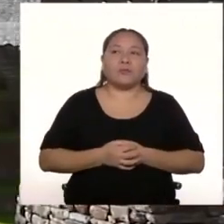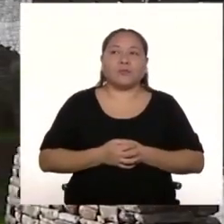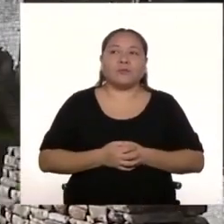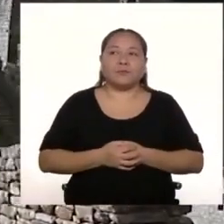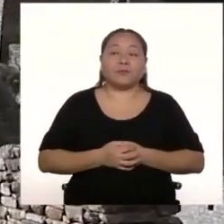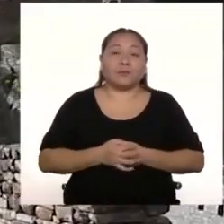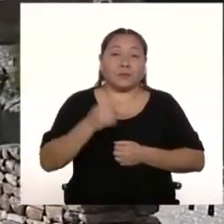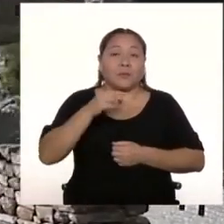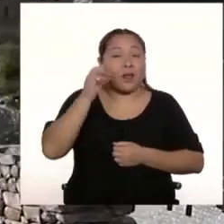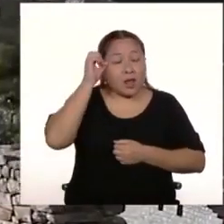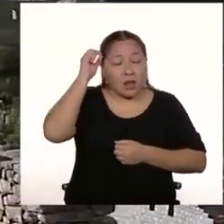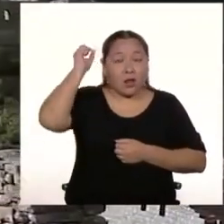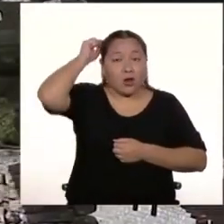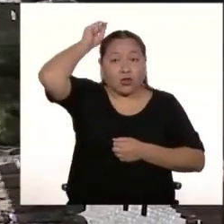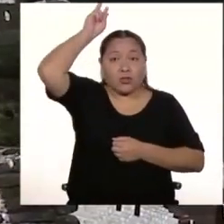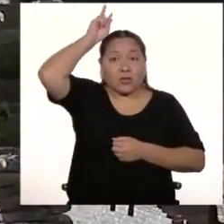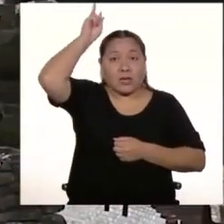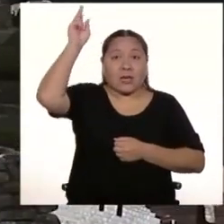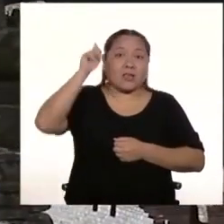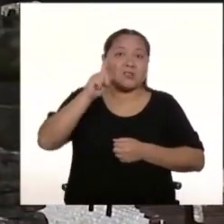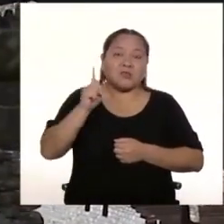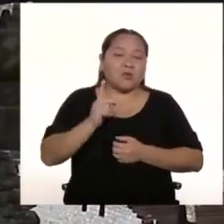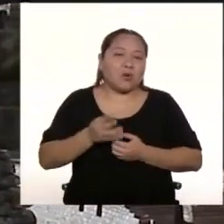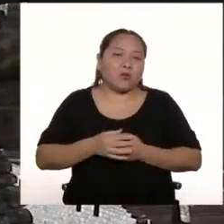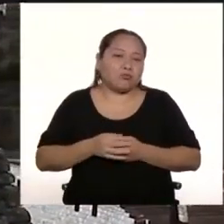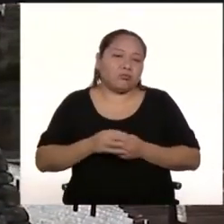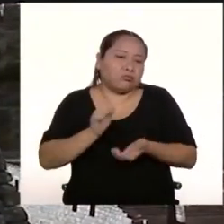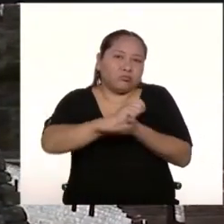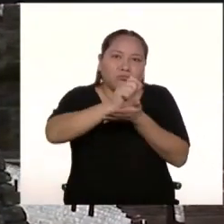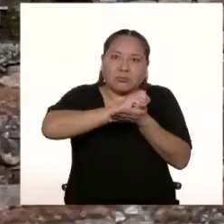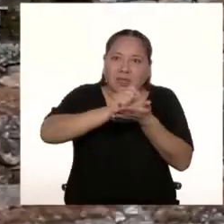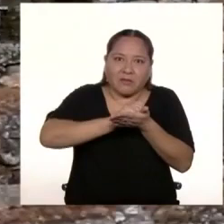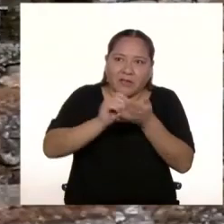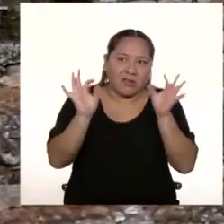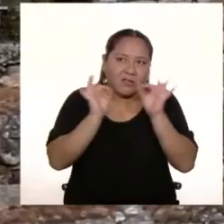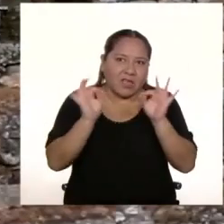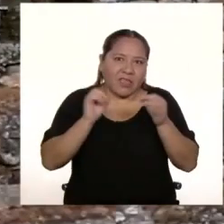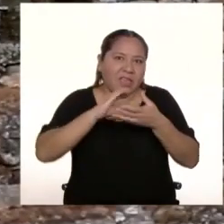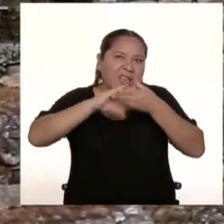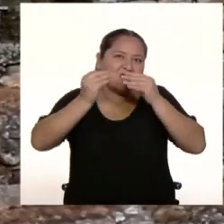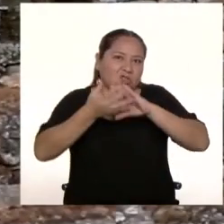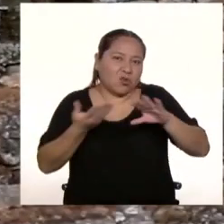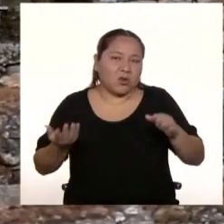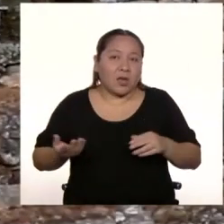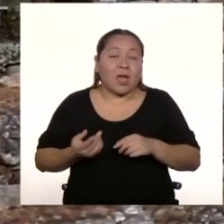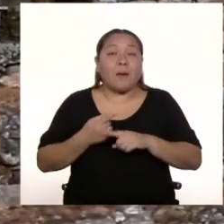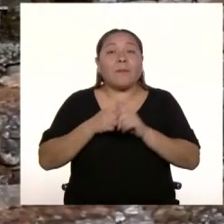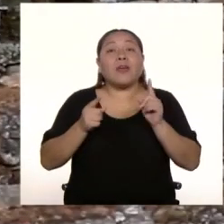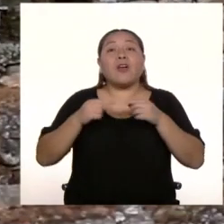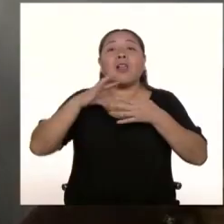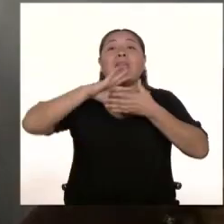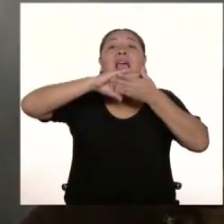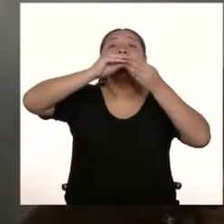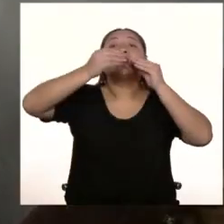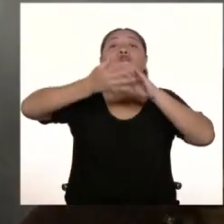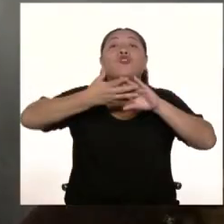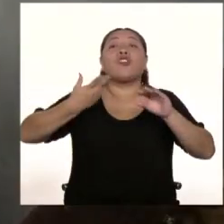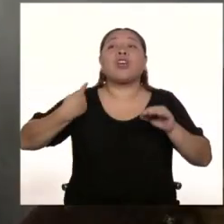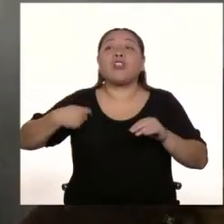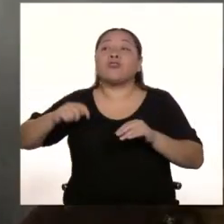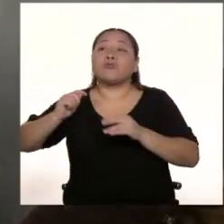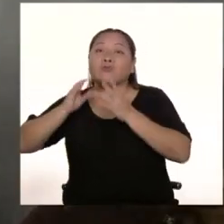Si bien los incas no dejaron testimonio escrito de su historia, los relatos de los primeros cronistas españoles rescatan la figura